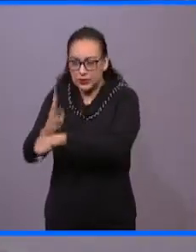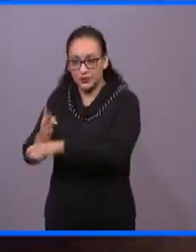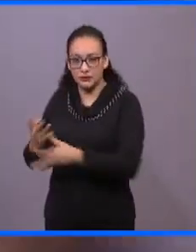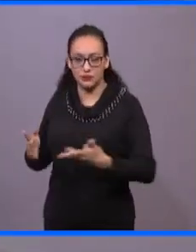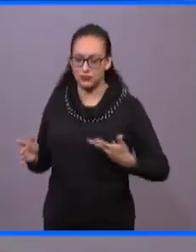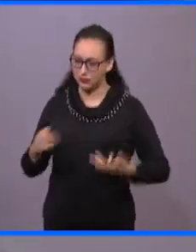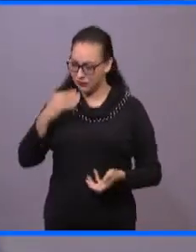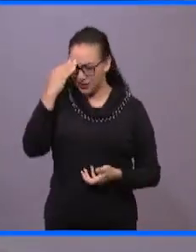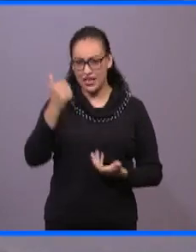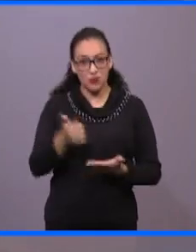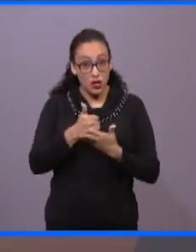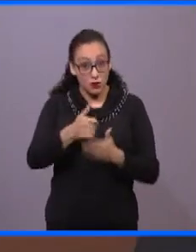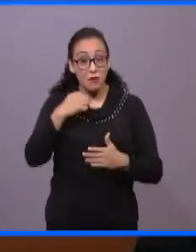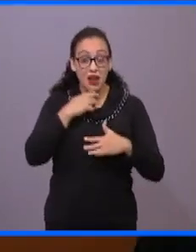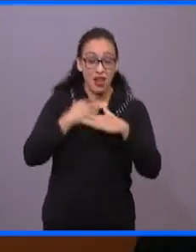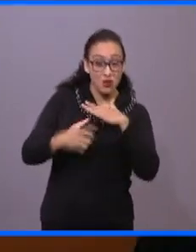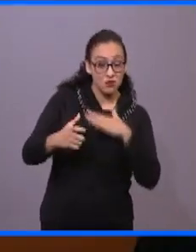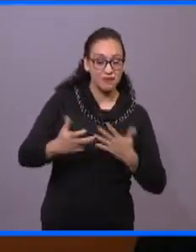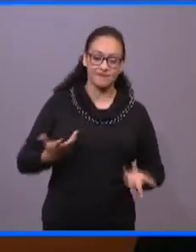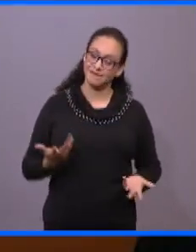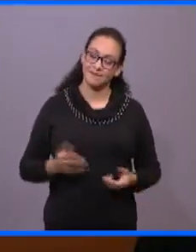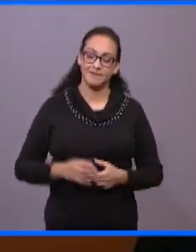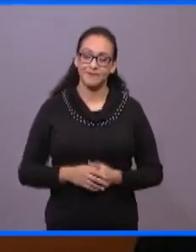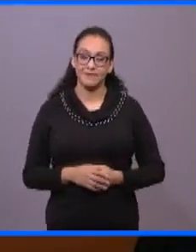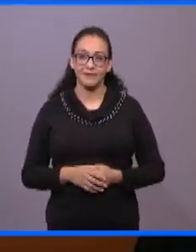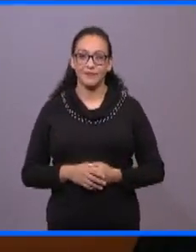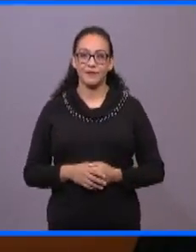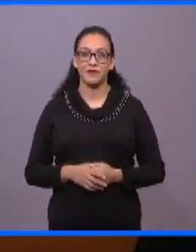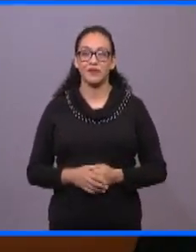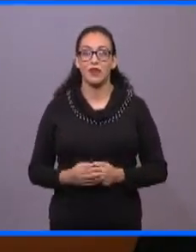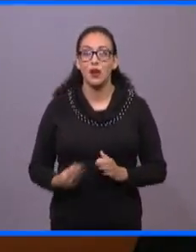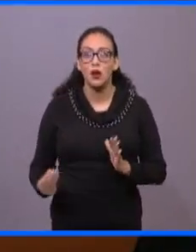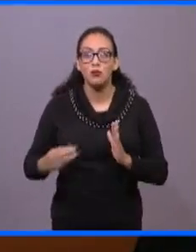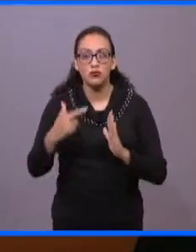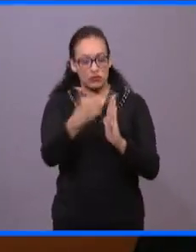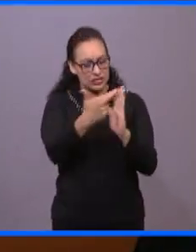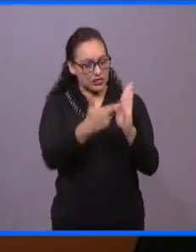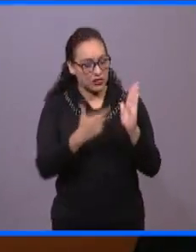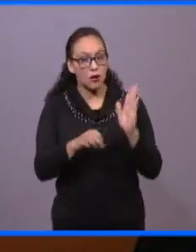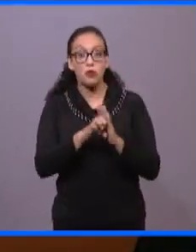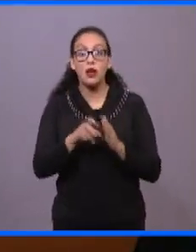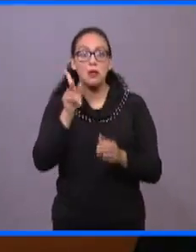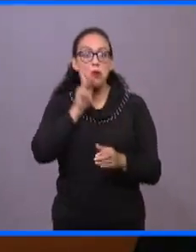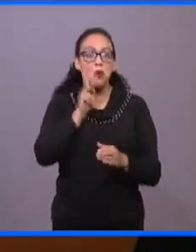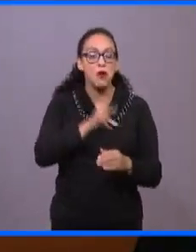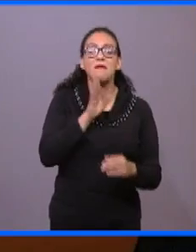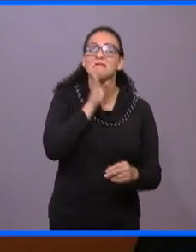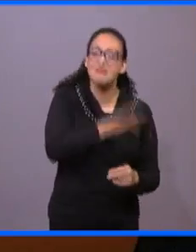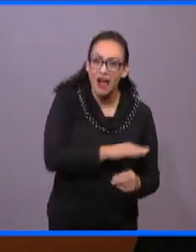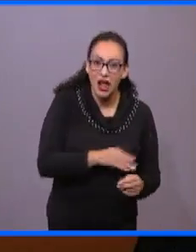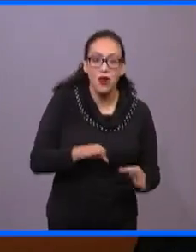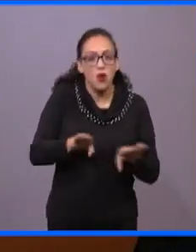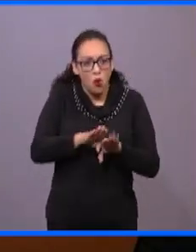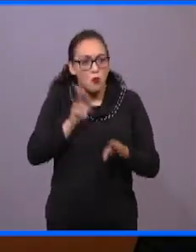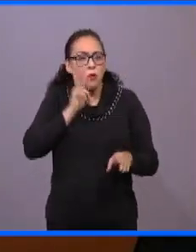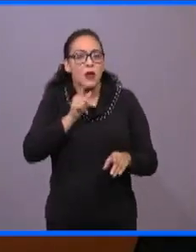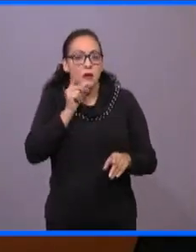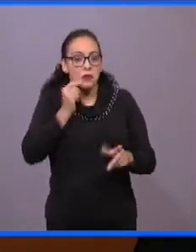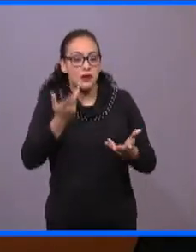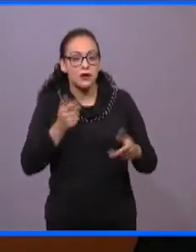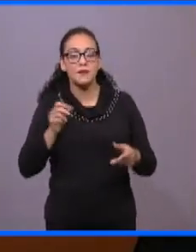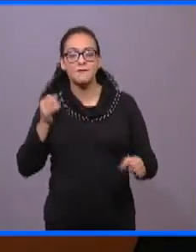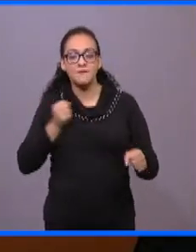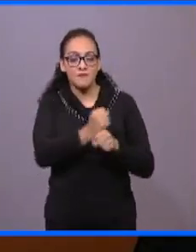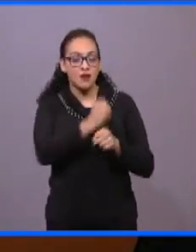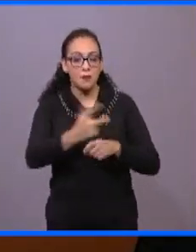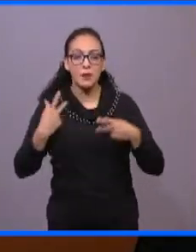justicia y combate a la corrupción. La creación de unos lineamientos de exclusión de pruebas ilícitas, de pruebas obtenidas bajo tortura, pero también otras